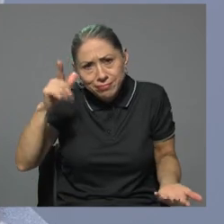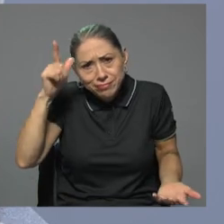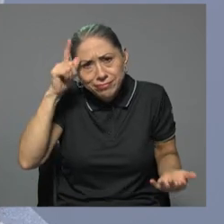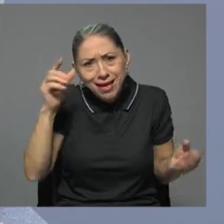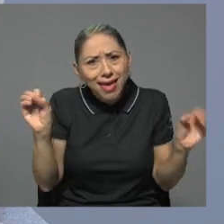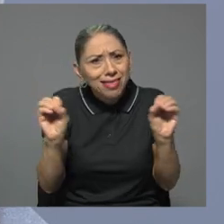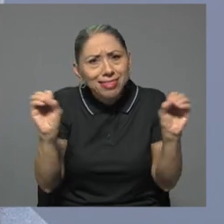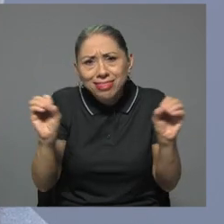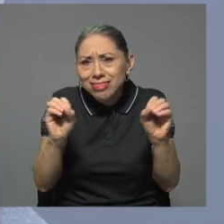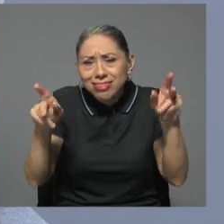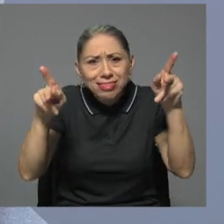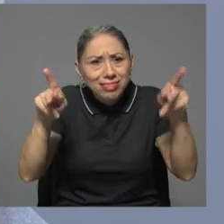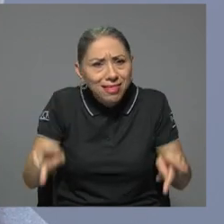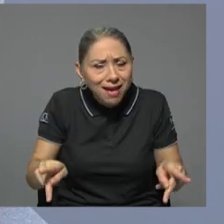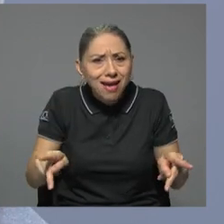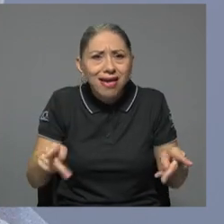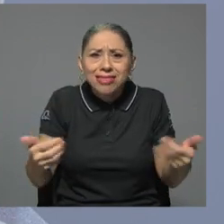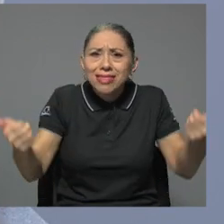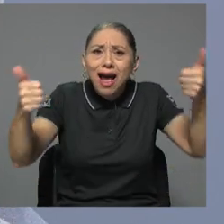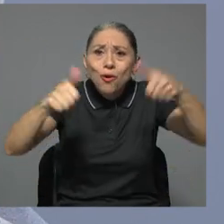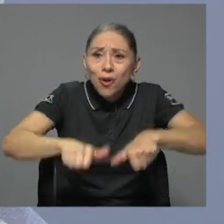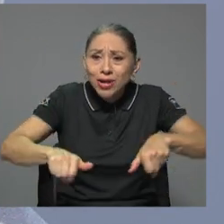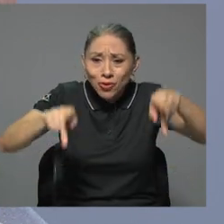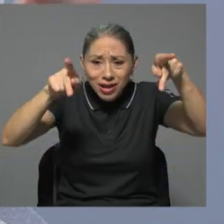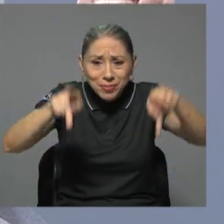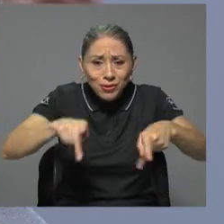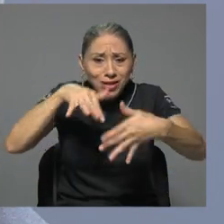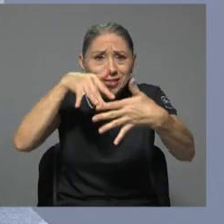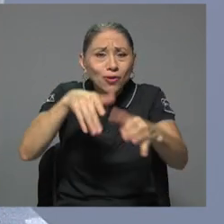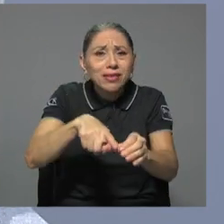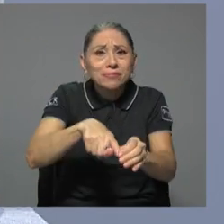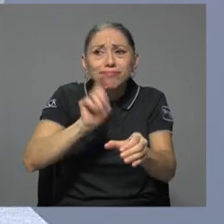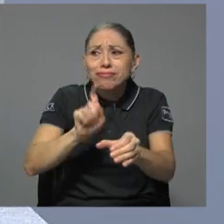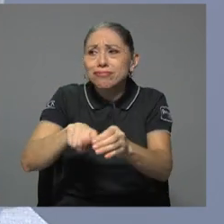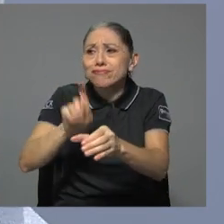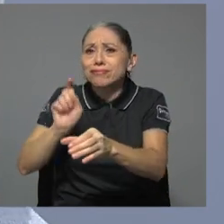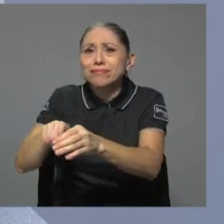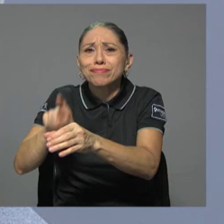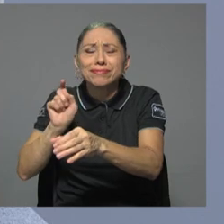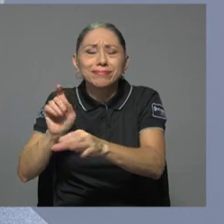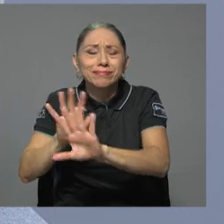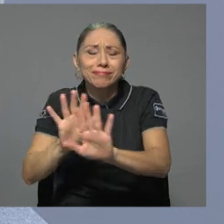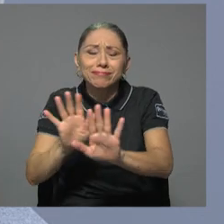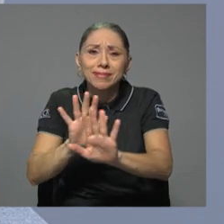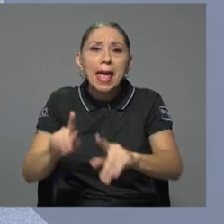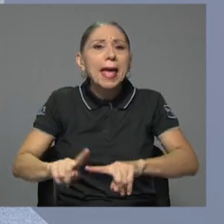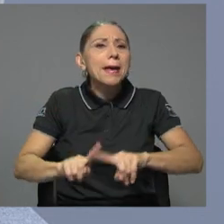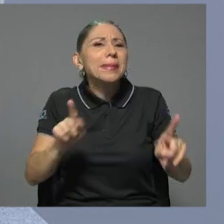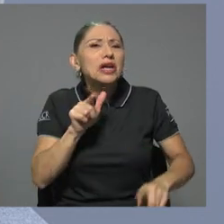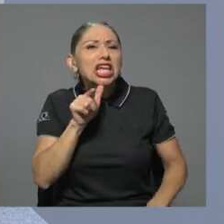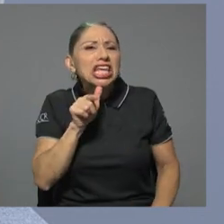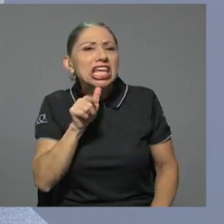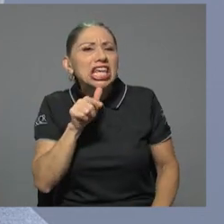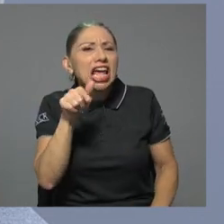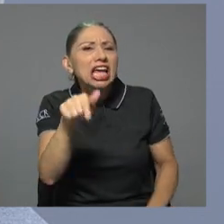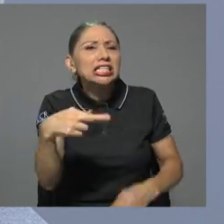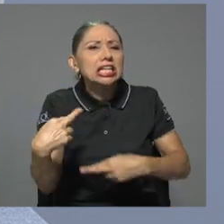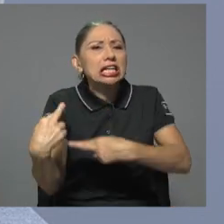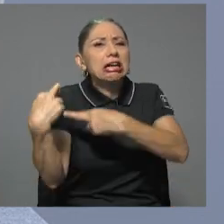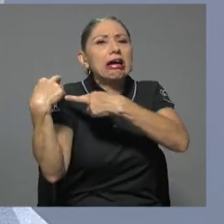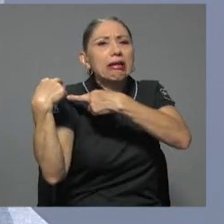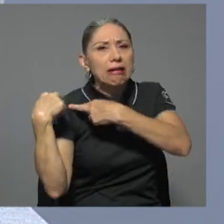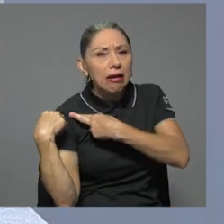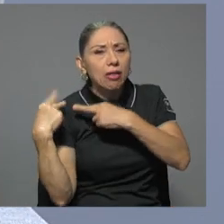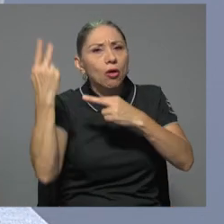en una exclusión absolutamente pero quién es el llevado quién es el encargado de